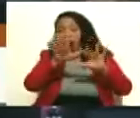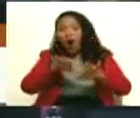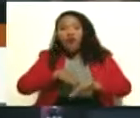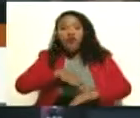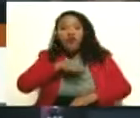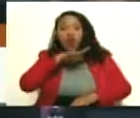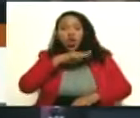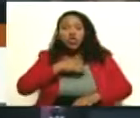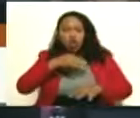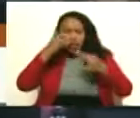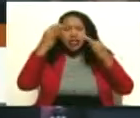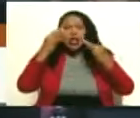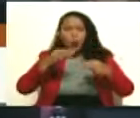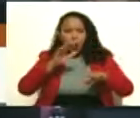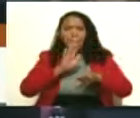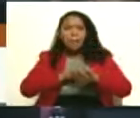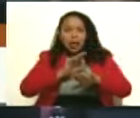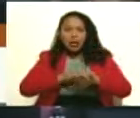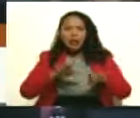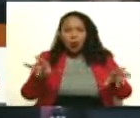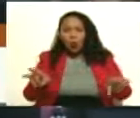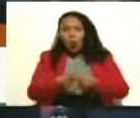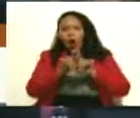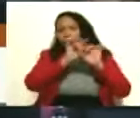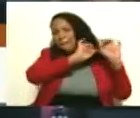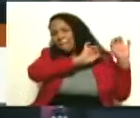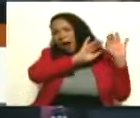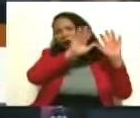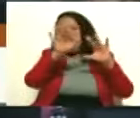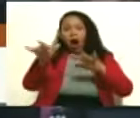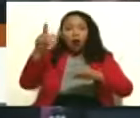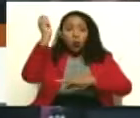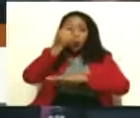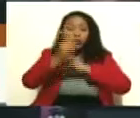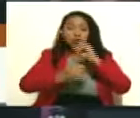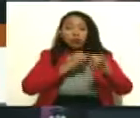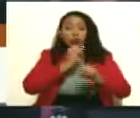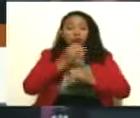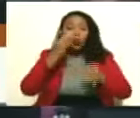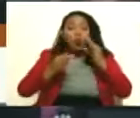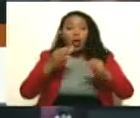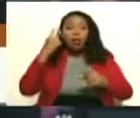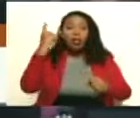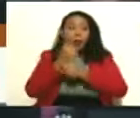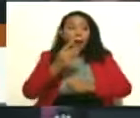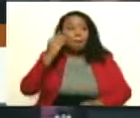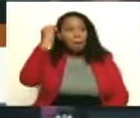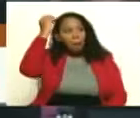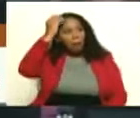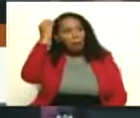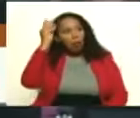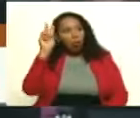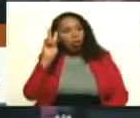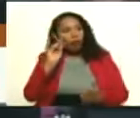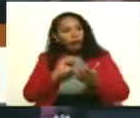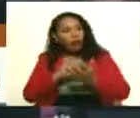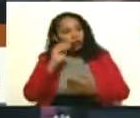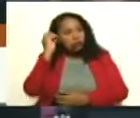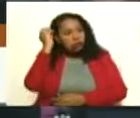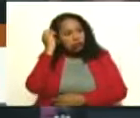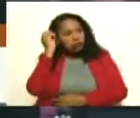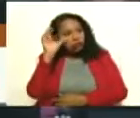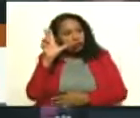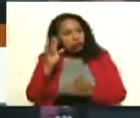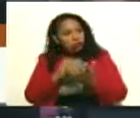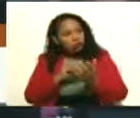estamos seguros que va a ocurrir, la Corte Internacional de Justicia va a tener que pensarlo dos veces, tres